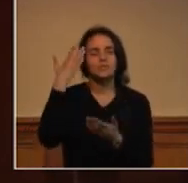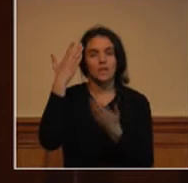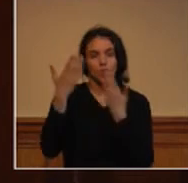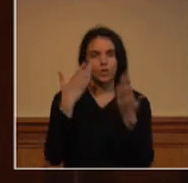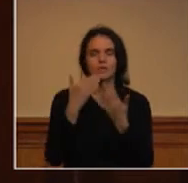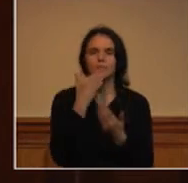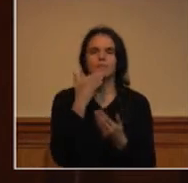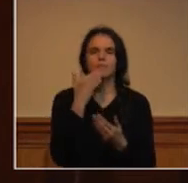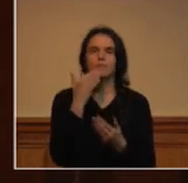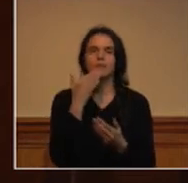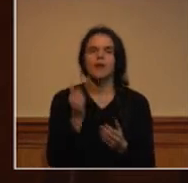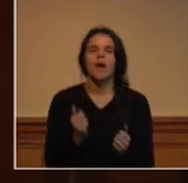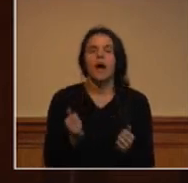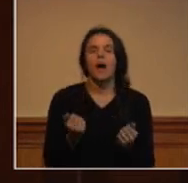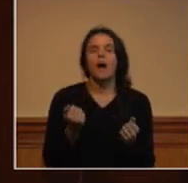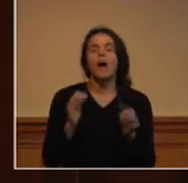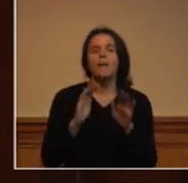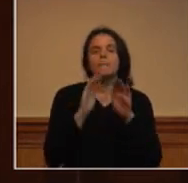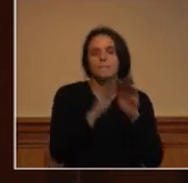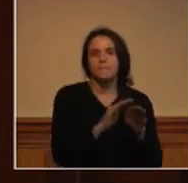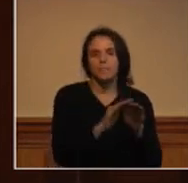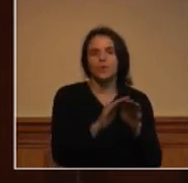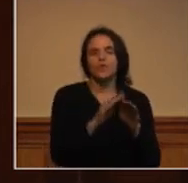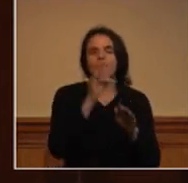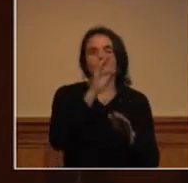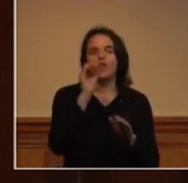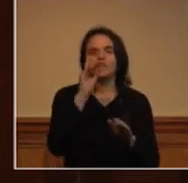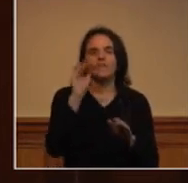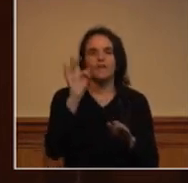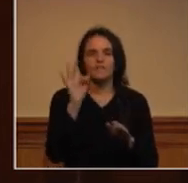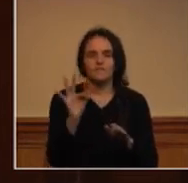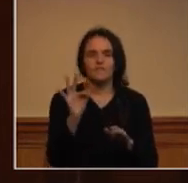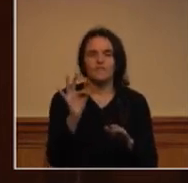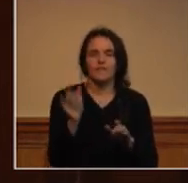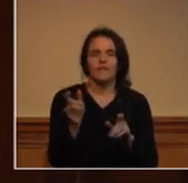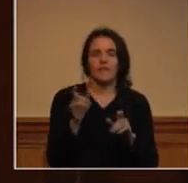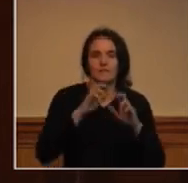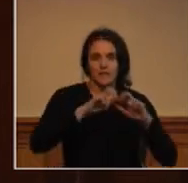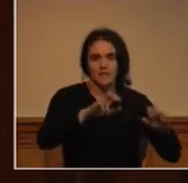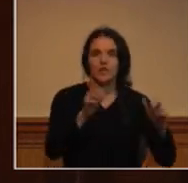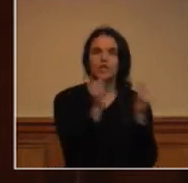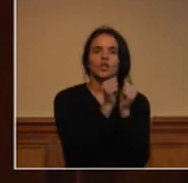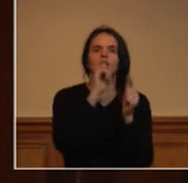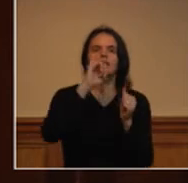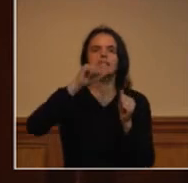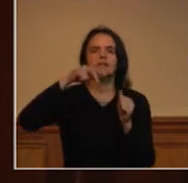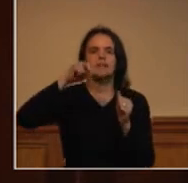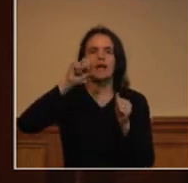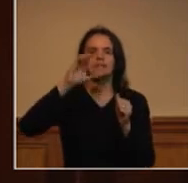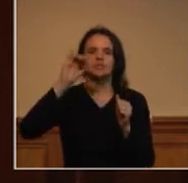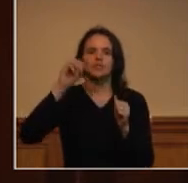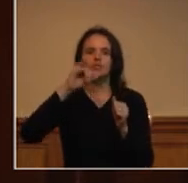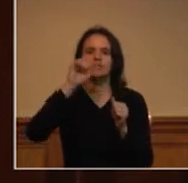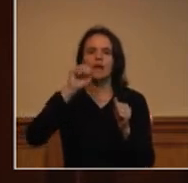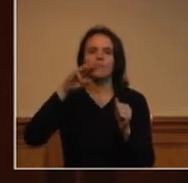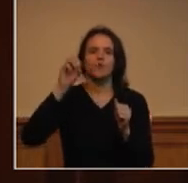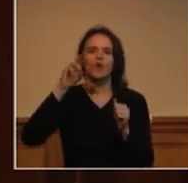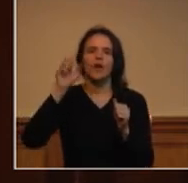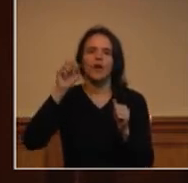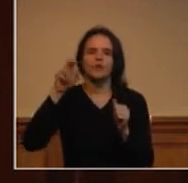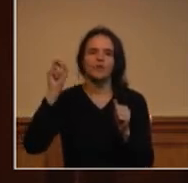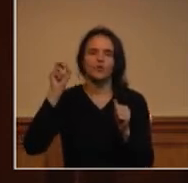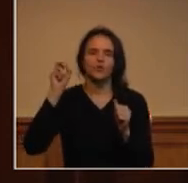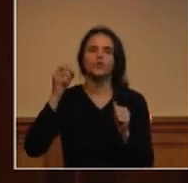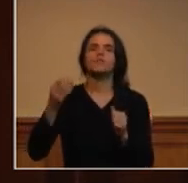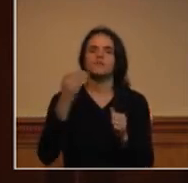asistente de investigación en el proyecto FONDEF, Aprender a leer jugando, quien junto con Ignacio Zamorano, ingeniero en informática de la Universidad